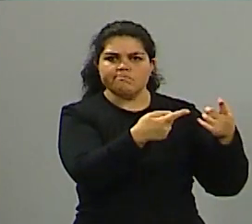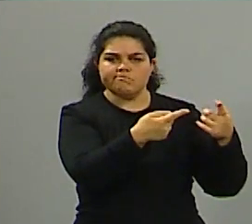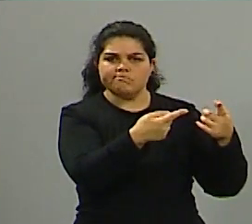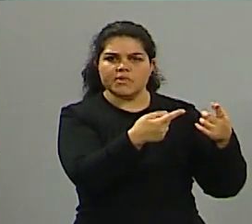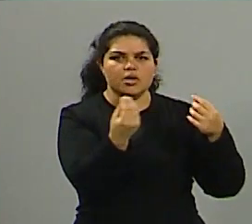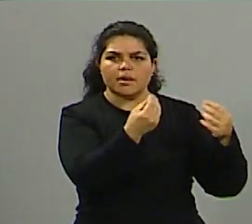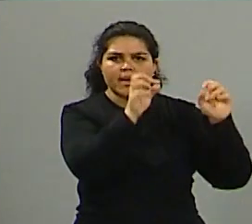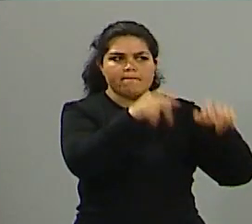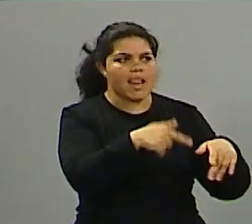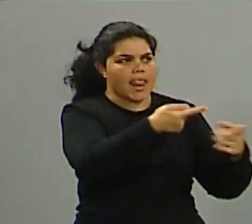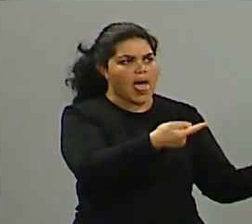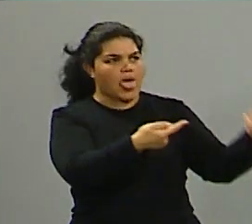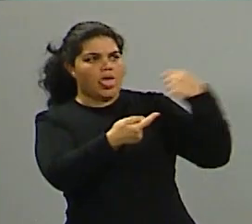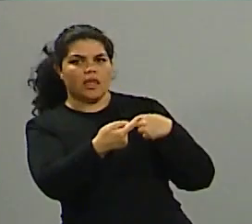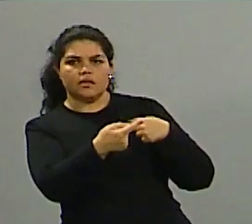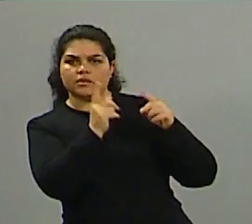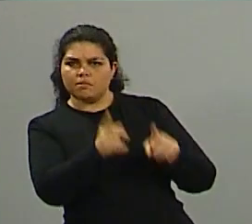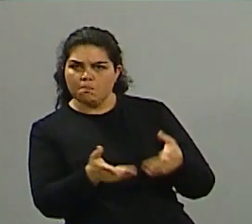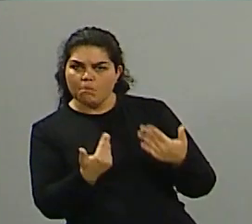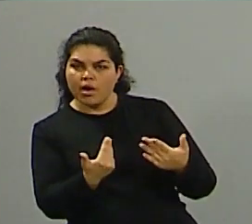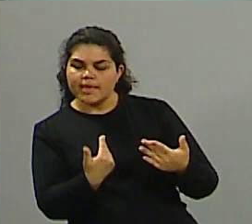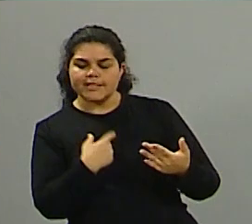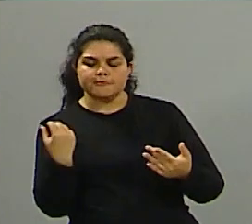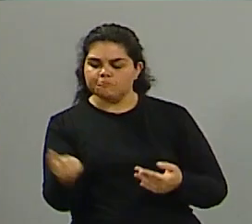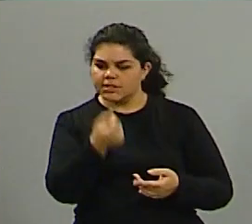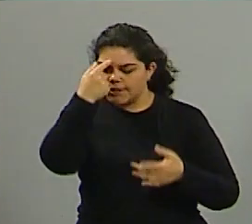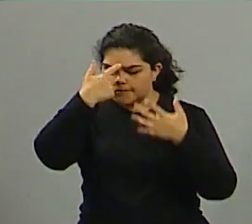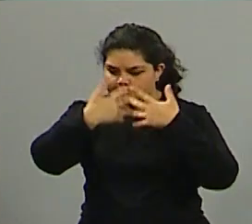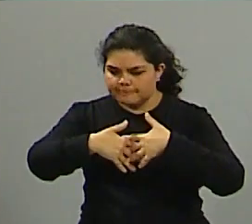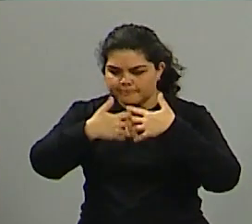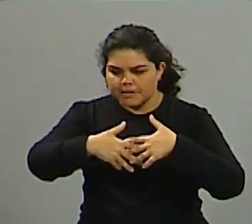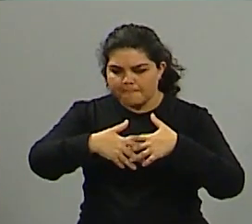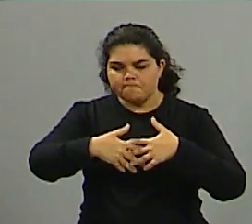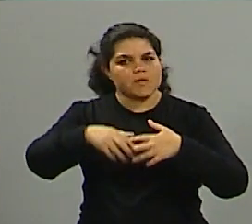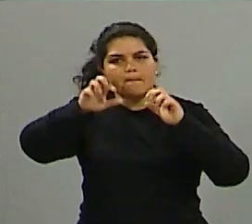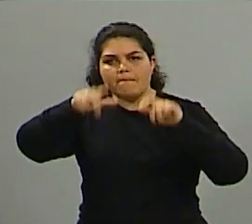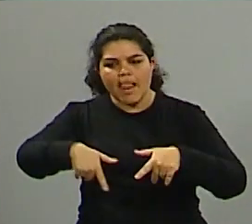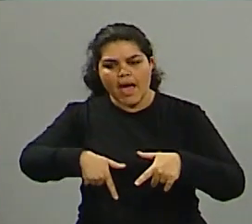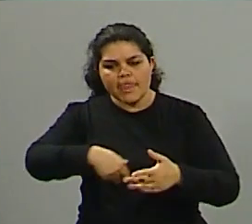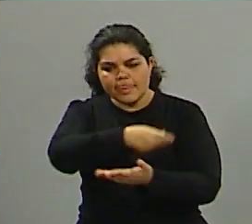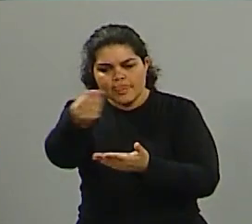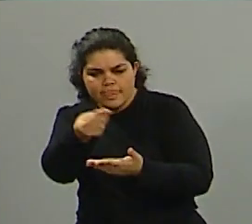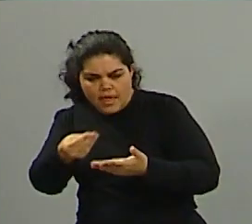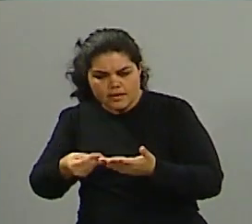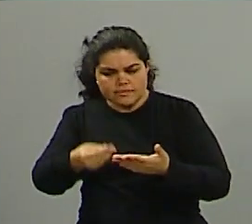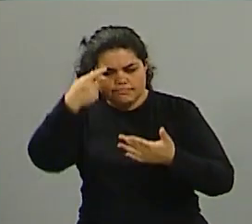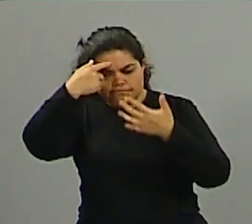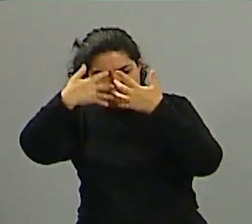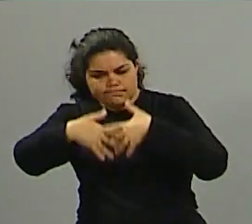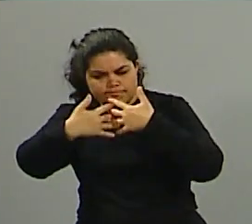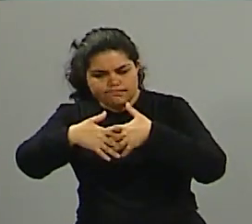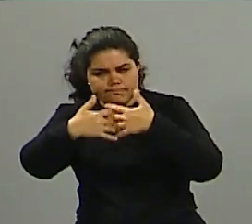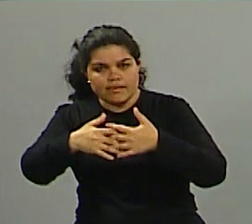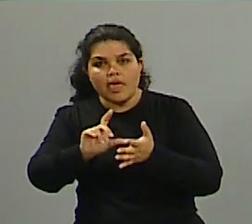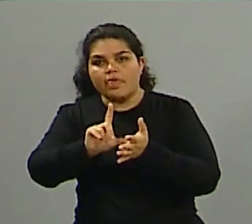conformar por lo menos una defensa digna, ¿no? Para soportar. Entonces, esto demora algunas